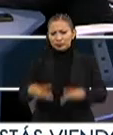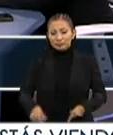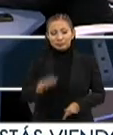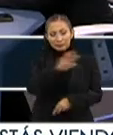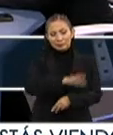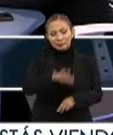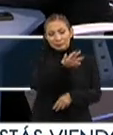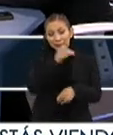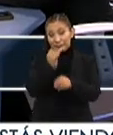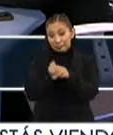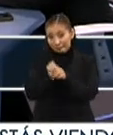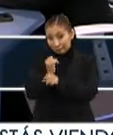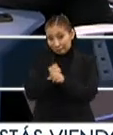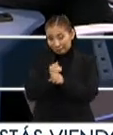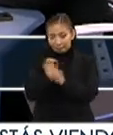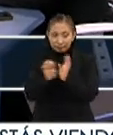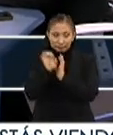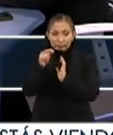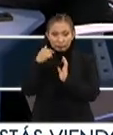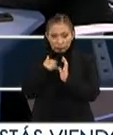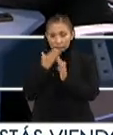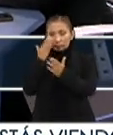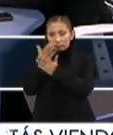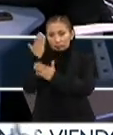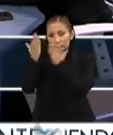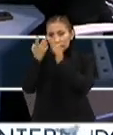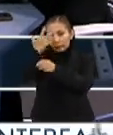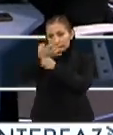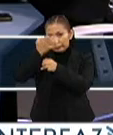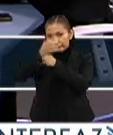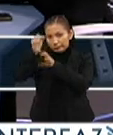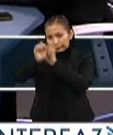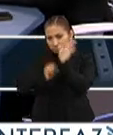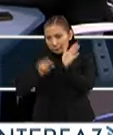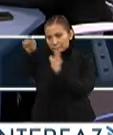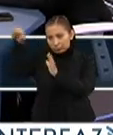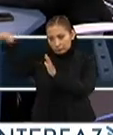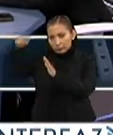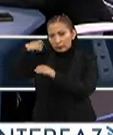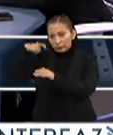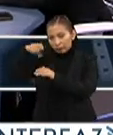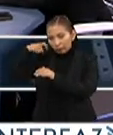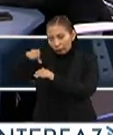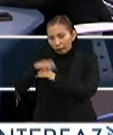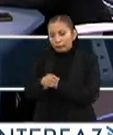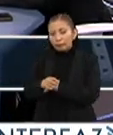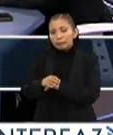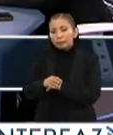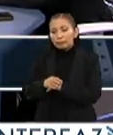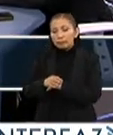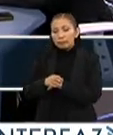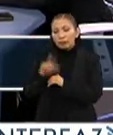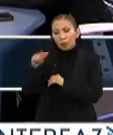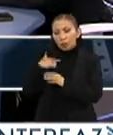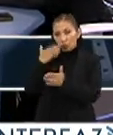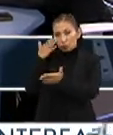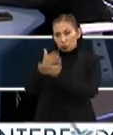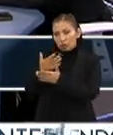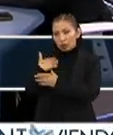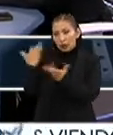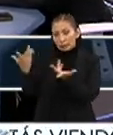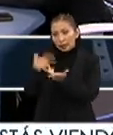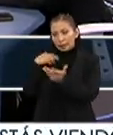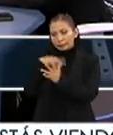el ámbito de la investigación, porque, bueno, estuve cursando mi 5º semestre allá, al momento de realizar